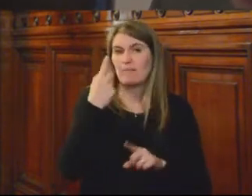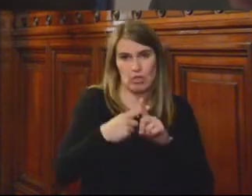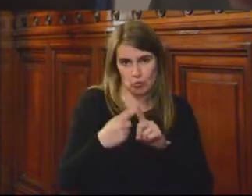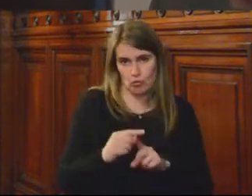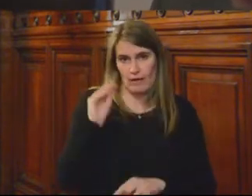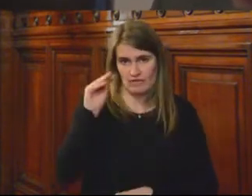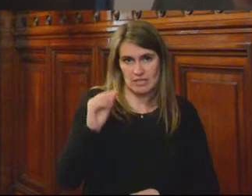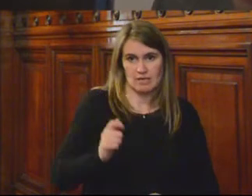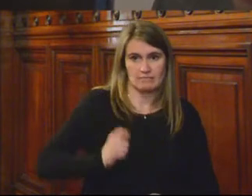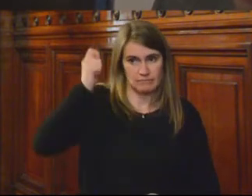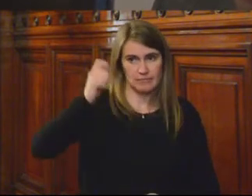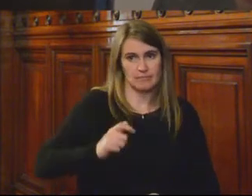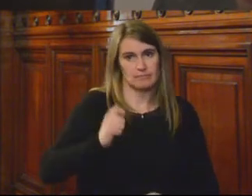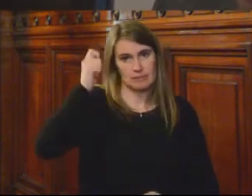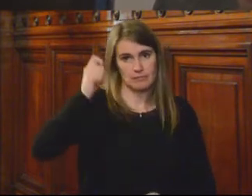más,